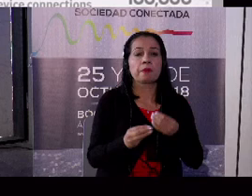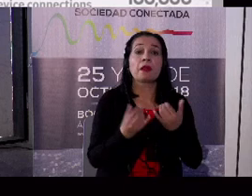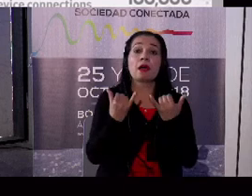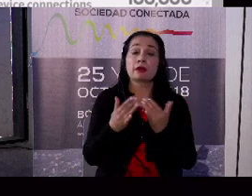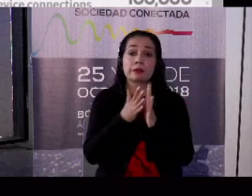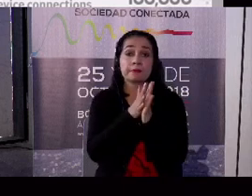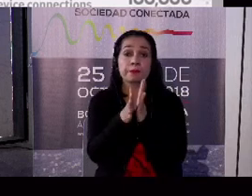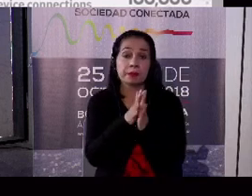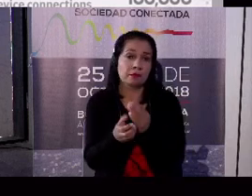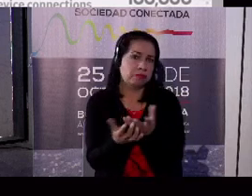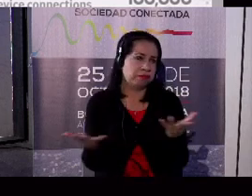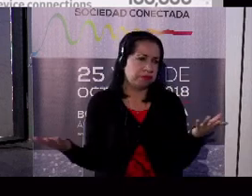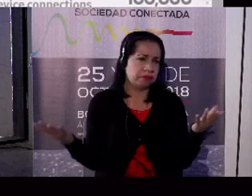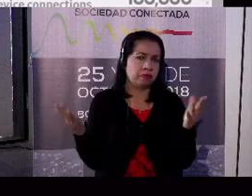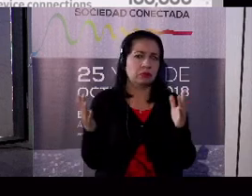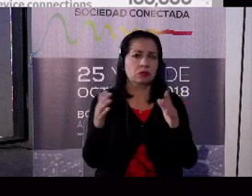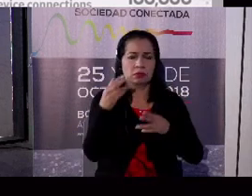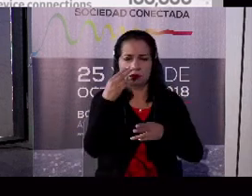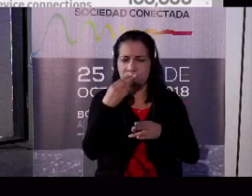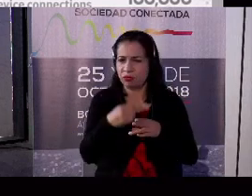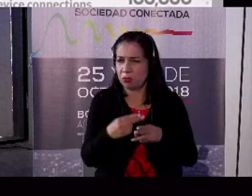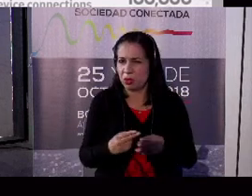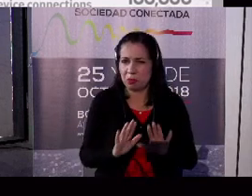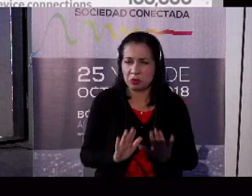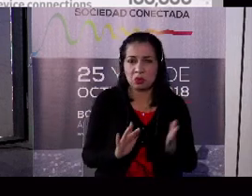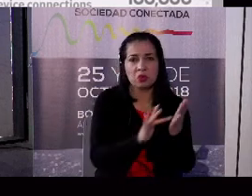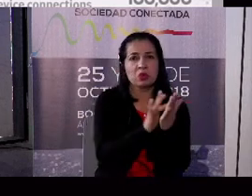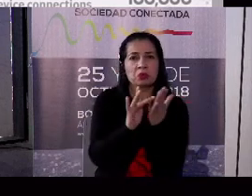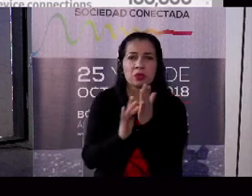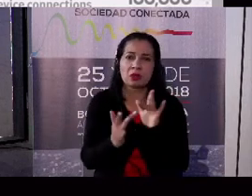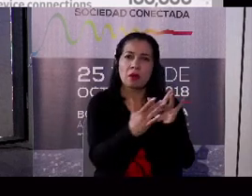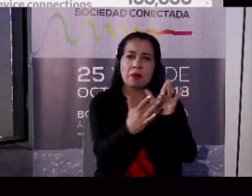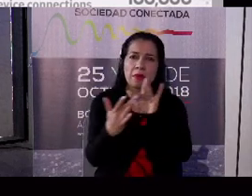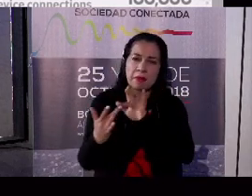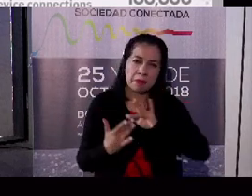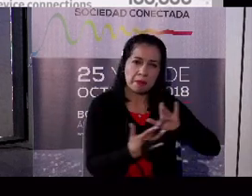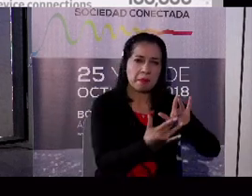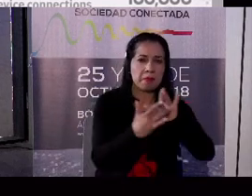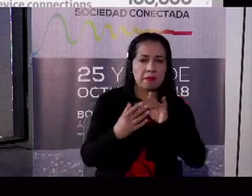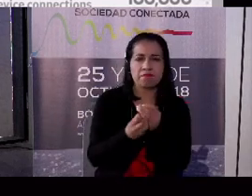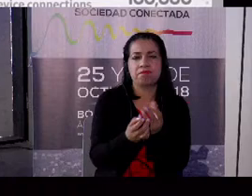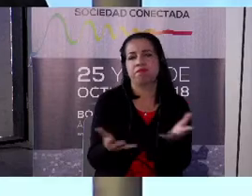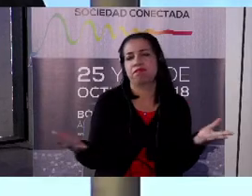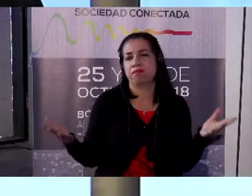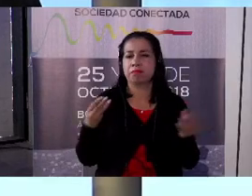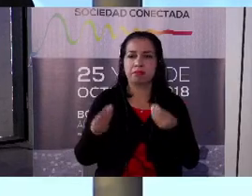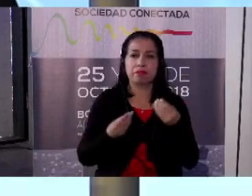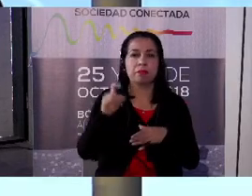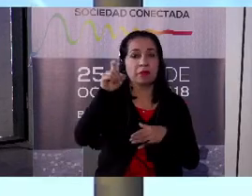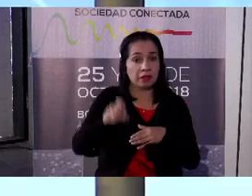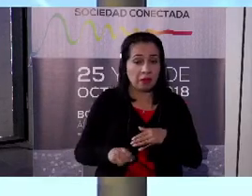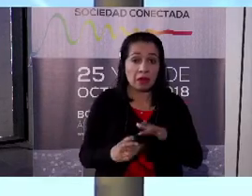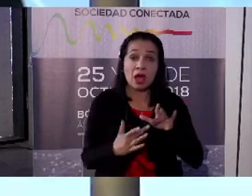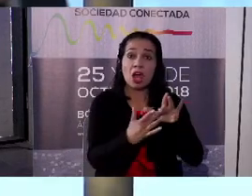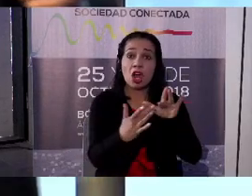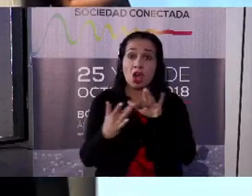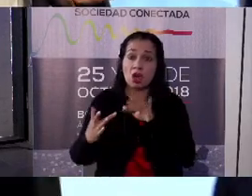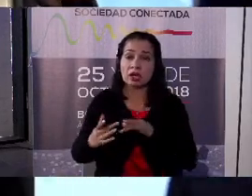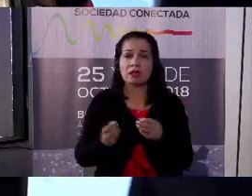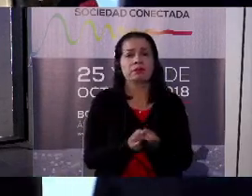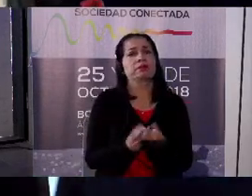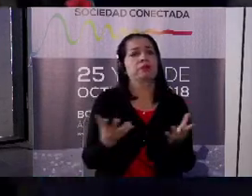de una cantidad enorme de dispositivos conectados necesitamos conectividad masiva